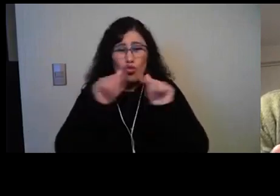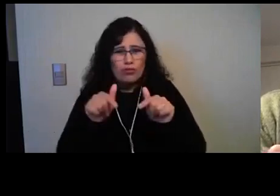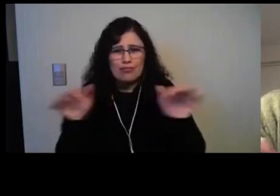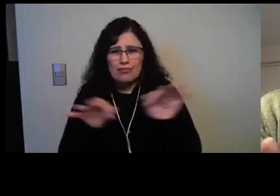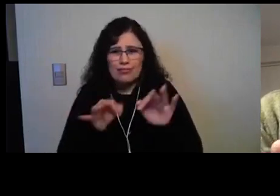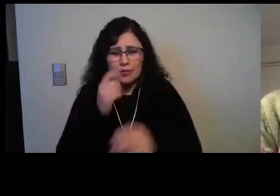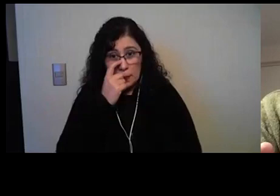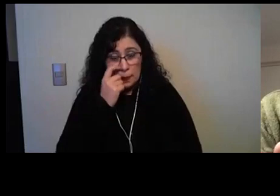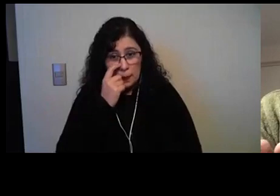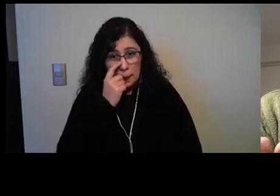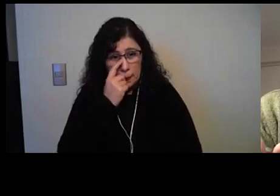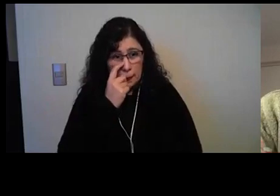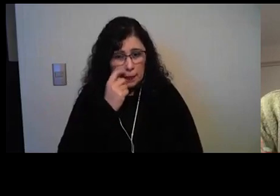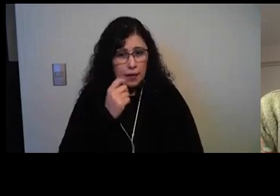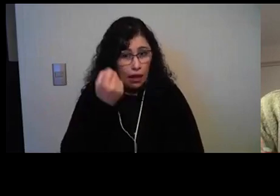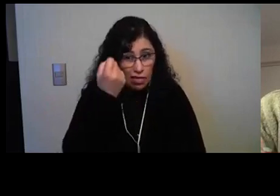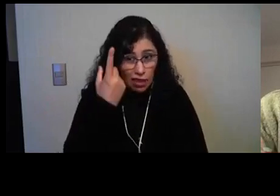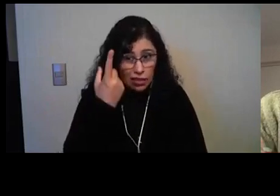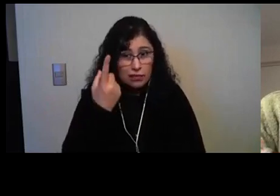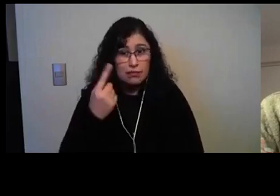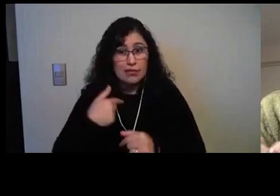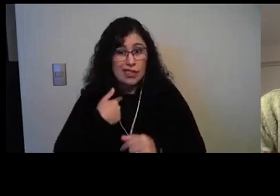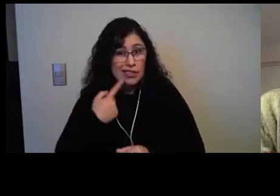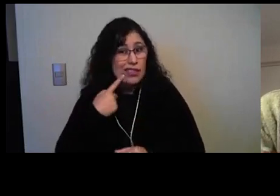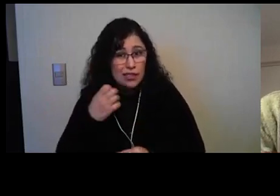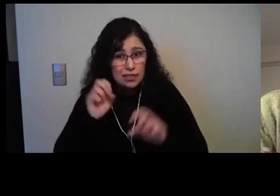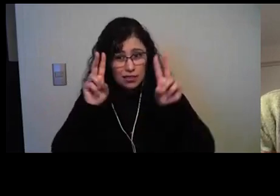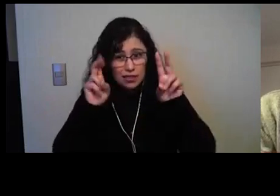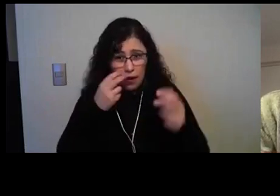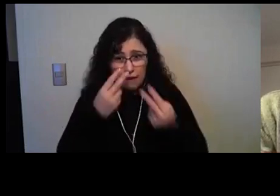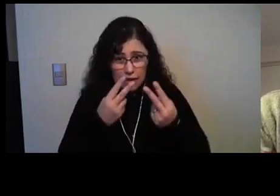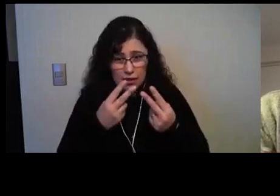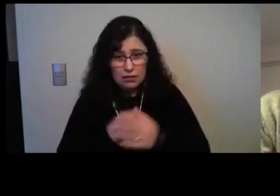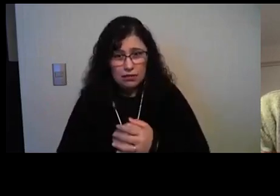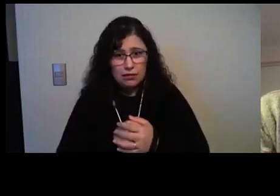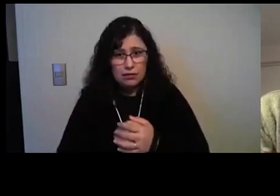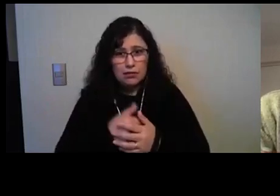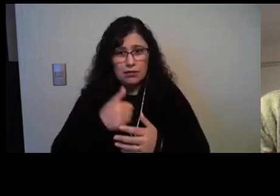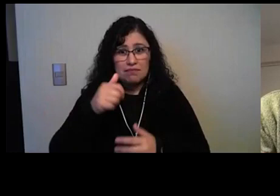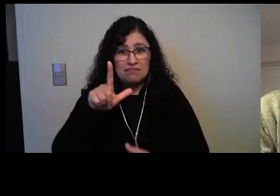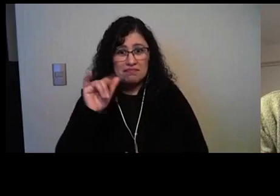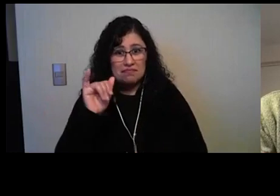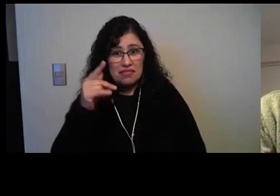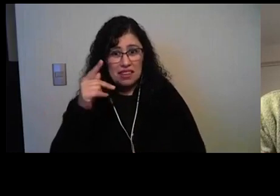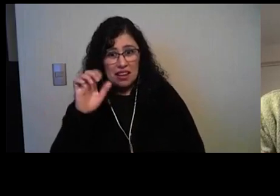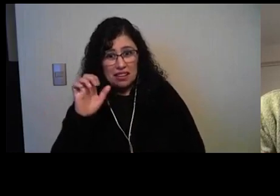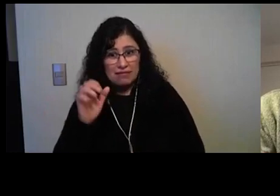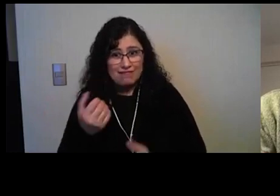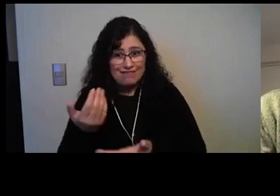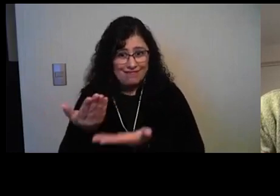Si se entendió, me pueden dar un like y así voy a continuar con la presentación que tengo preparada.